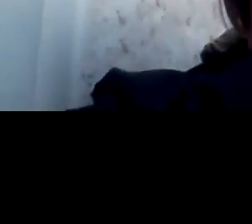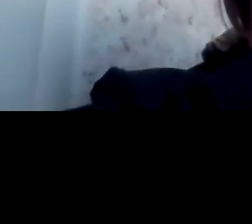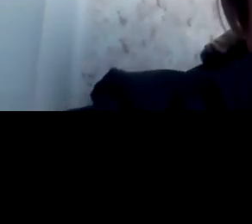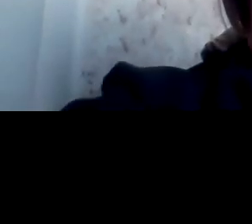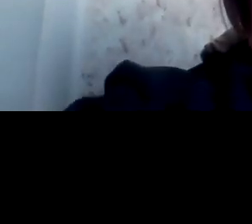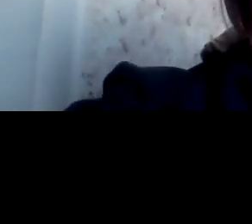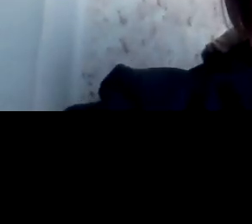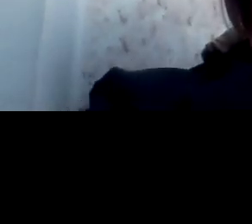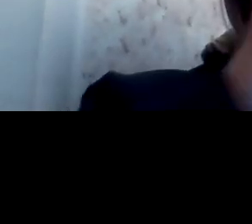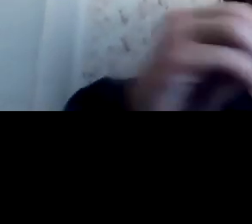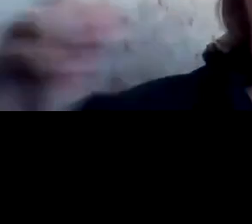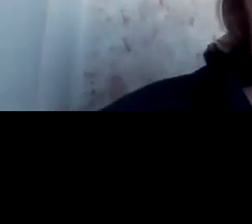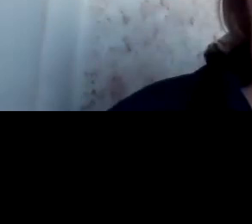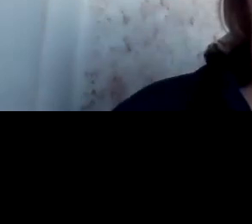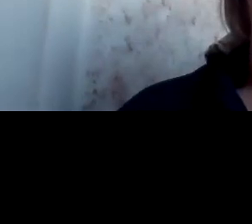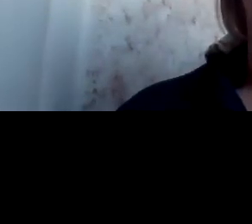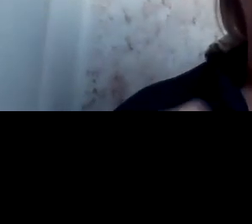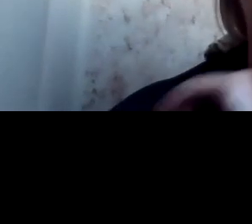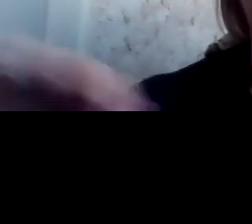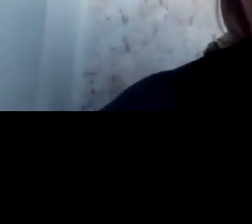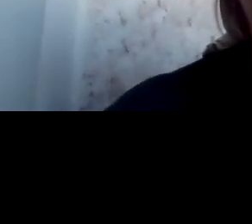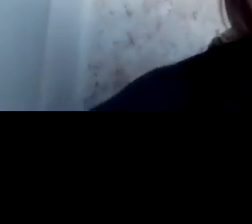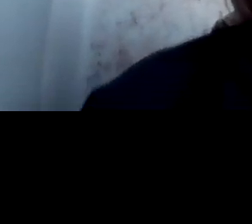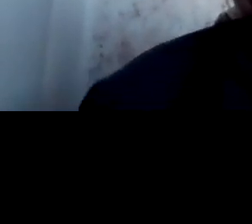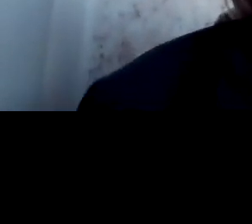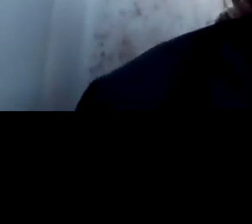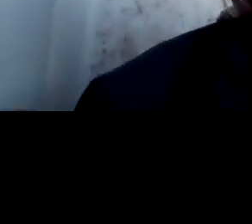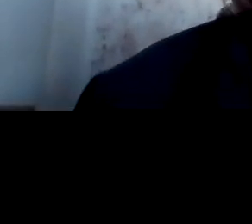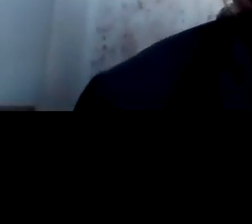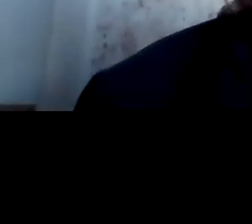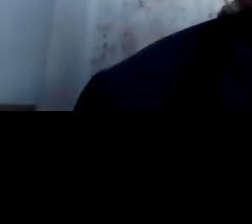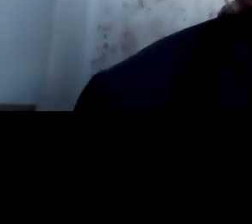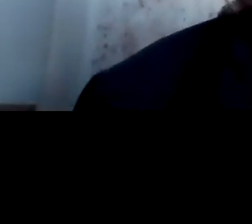cerrada? Vamos a ver cómo hacemos, si es trabajo o es examen.